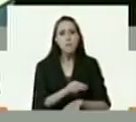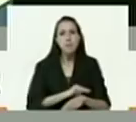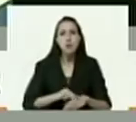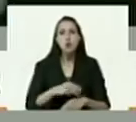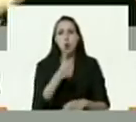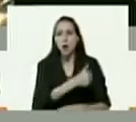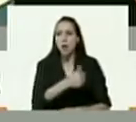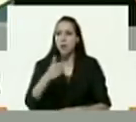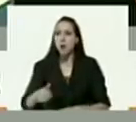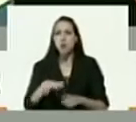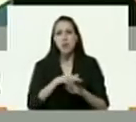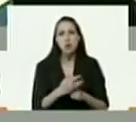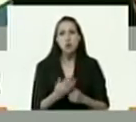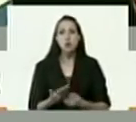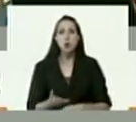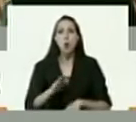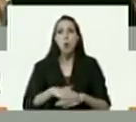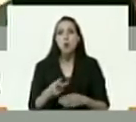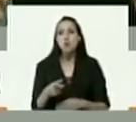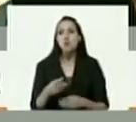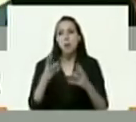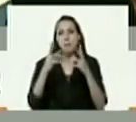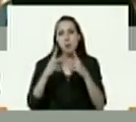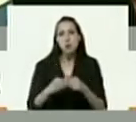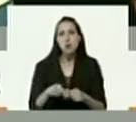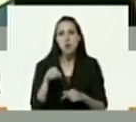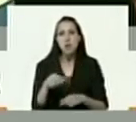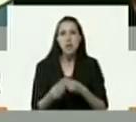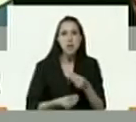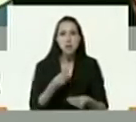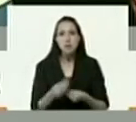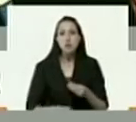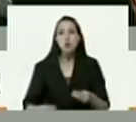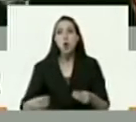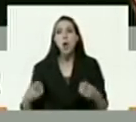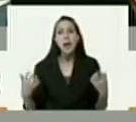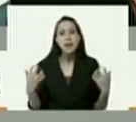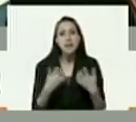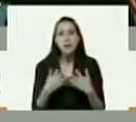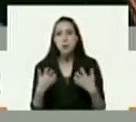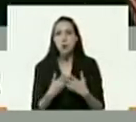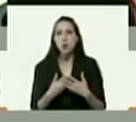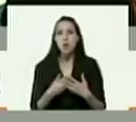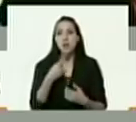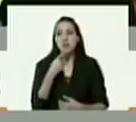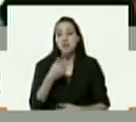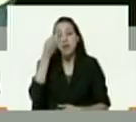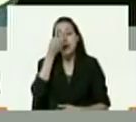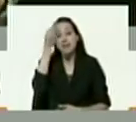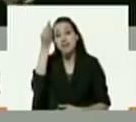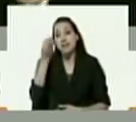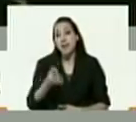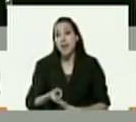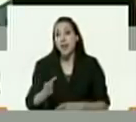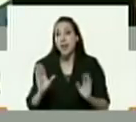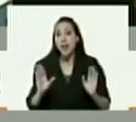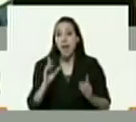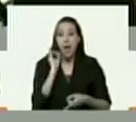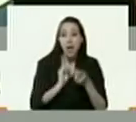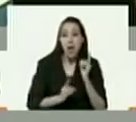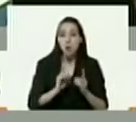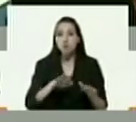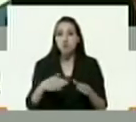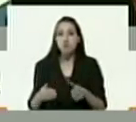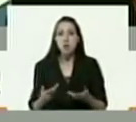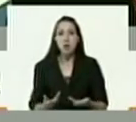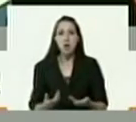¿Cómo es eso que usted da una cifra general de sucesos en enfrentamientos y luego dice, se presume que pueden haber sido algunas de ellas, y